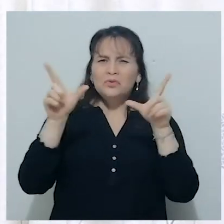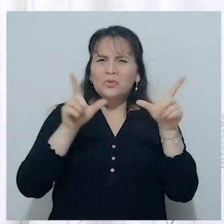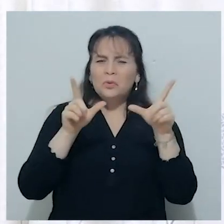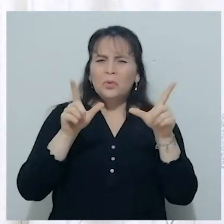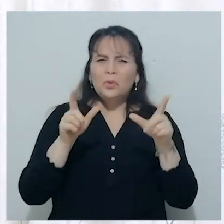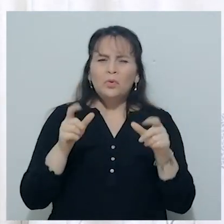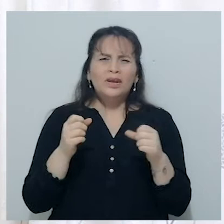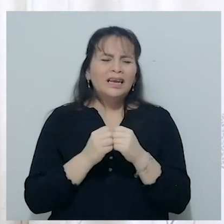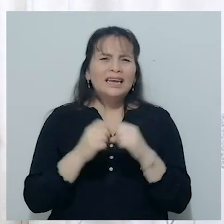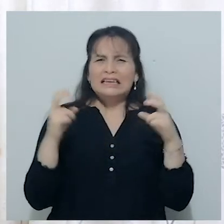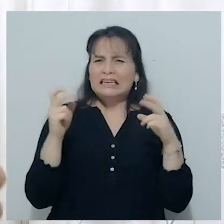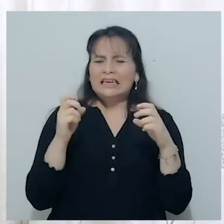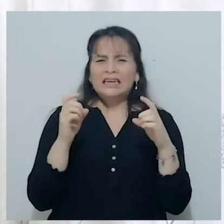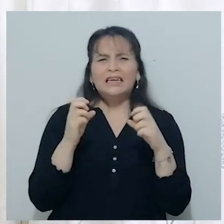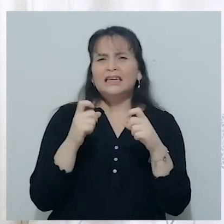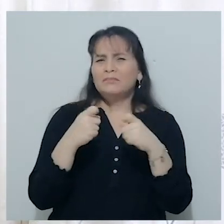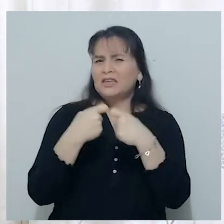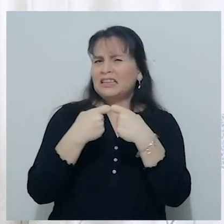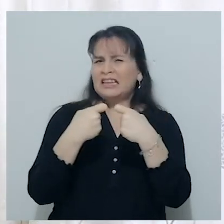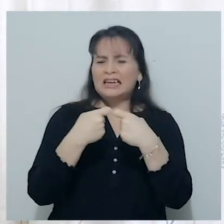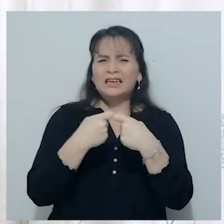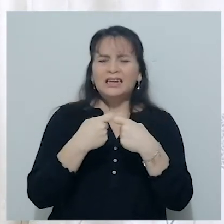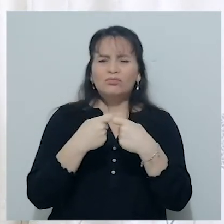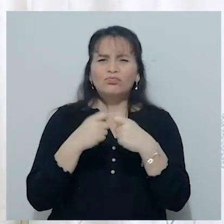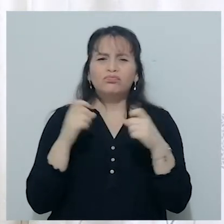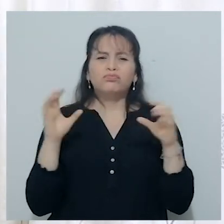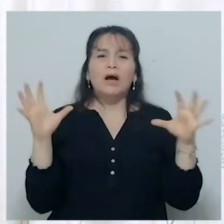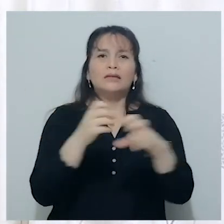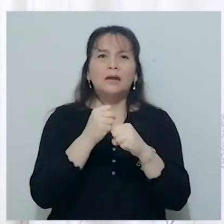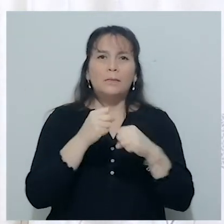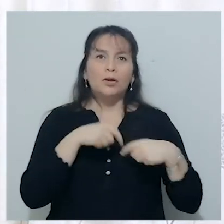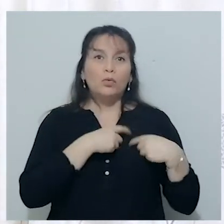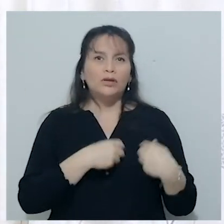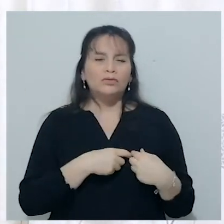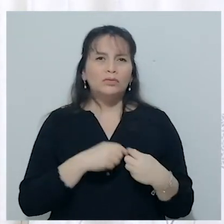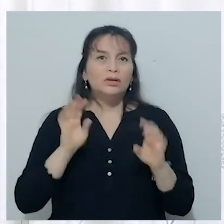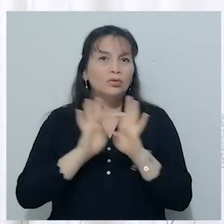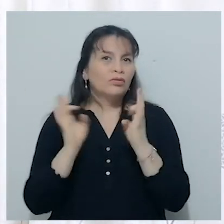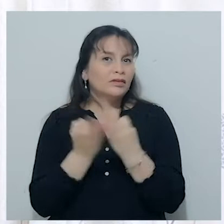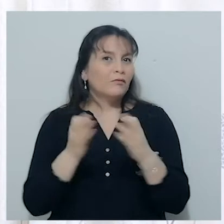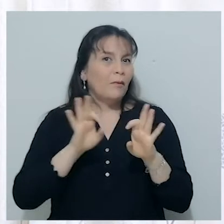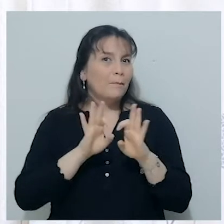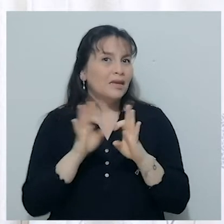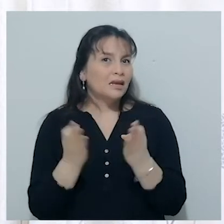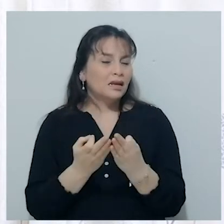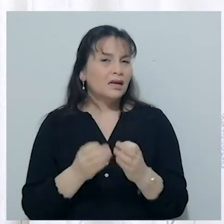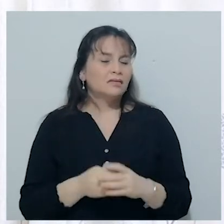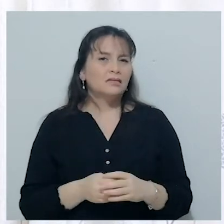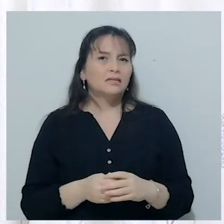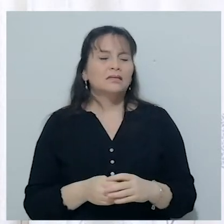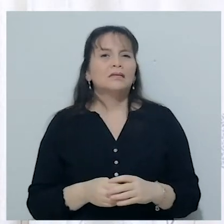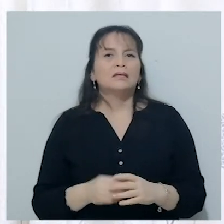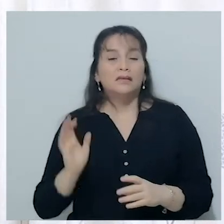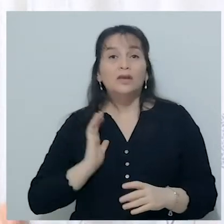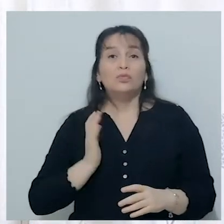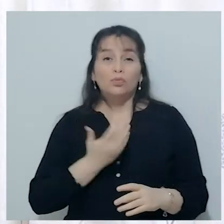comunicación, las redes sociales, el pensamiento modernista neoliberal hoy está atrapando el corazón y la mente